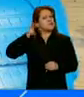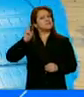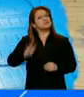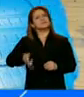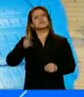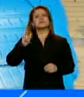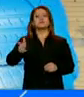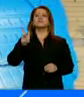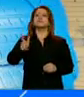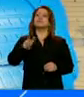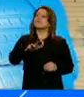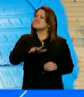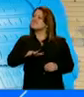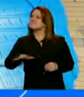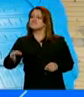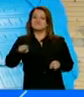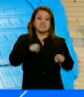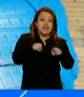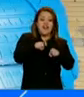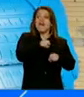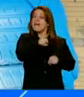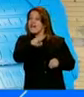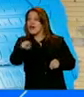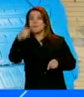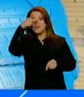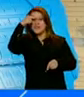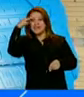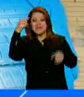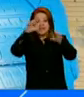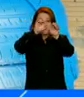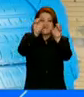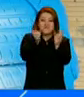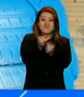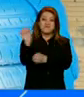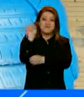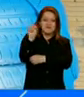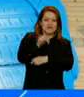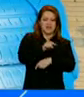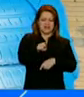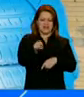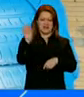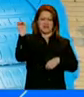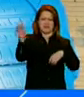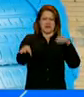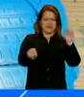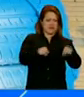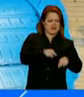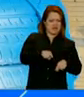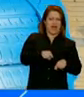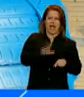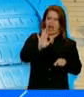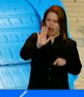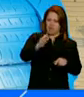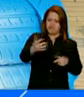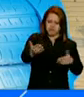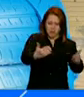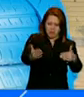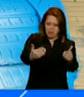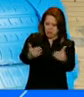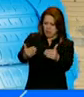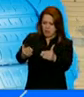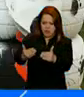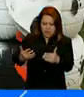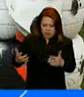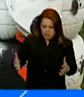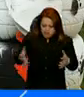la ciudad, entre diferentes calles o lugares. En todas partes tú ves que las llantas no son ni reutilizadas y son botadas en